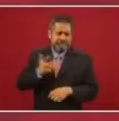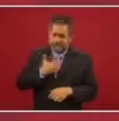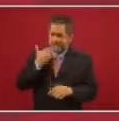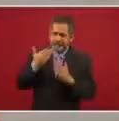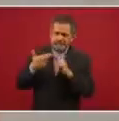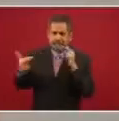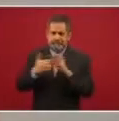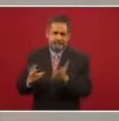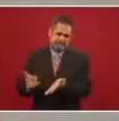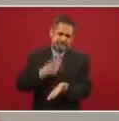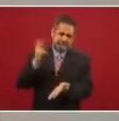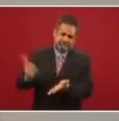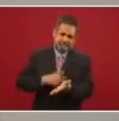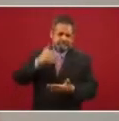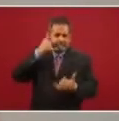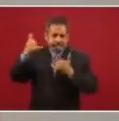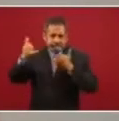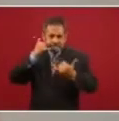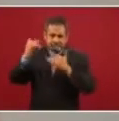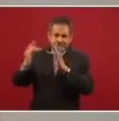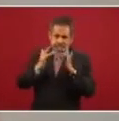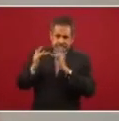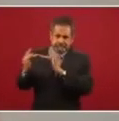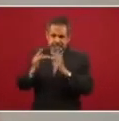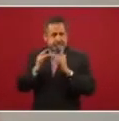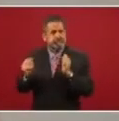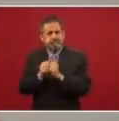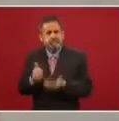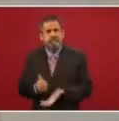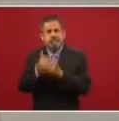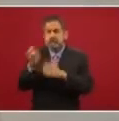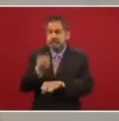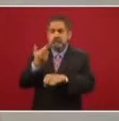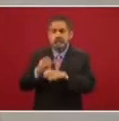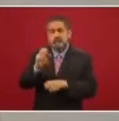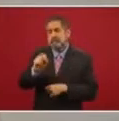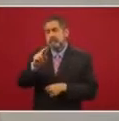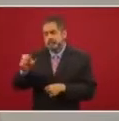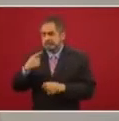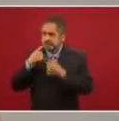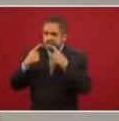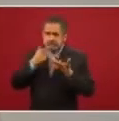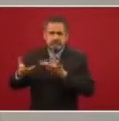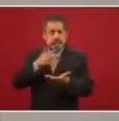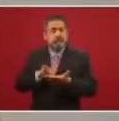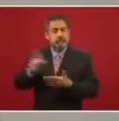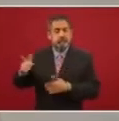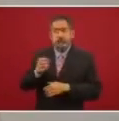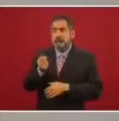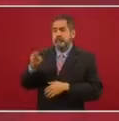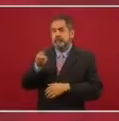hemos tenido innumerables llamadas en varias de ellas con la participación de la secretaria de relaciones exteriores en mi agradecimiento al